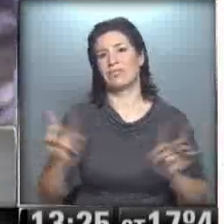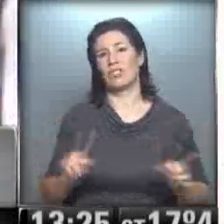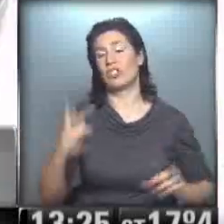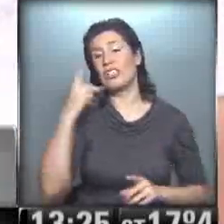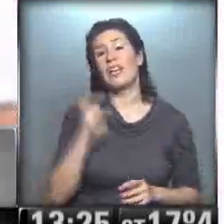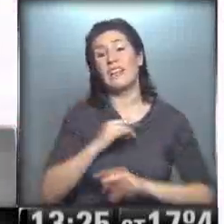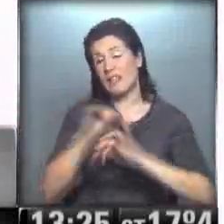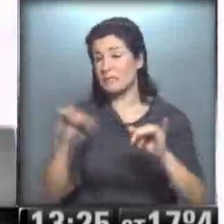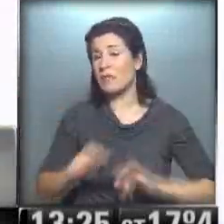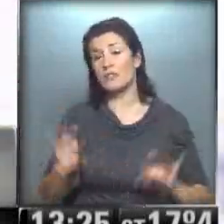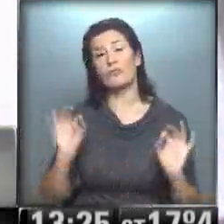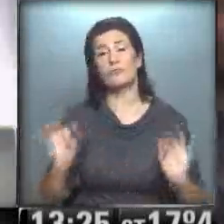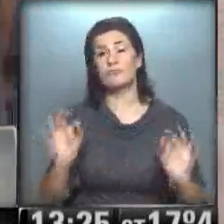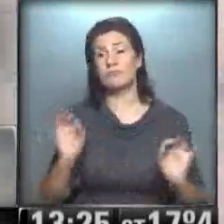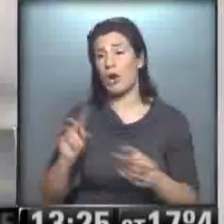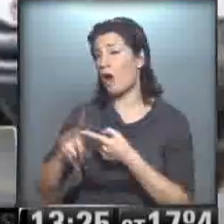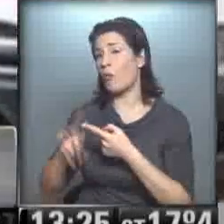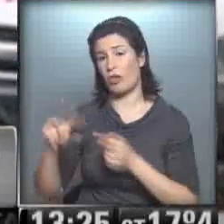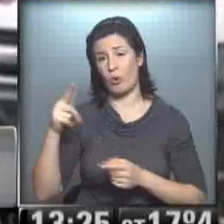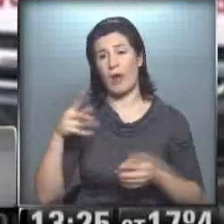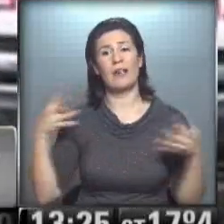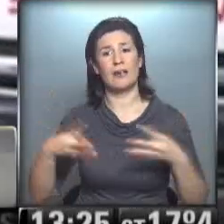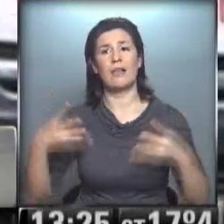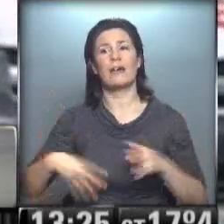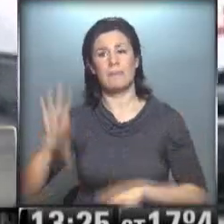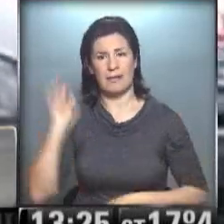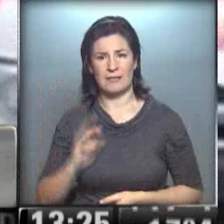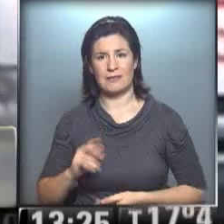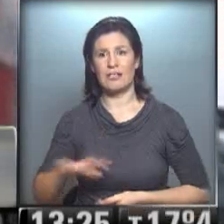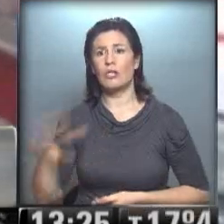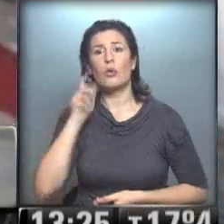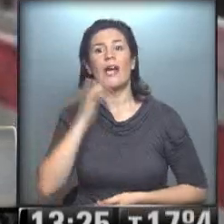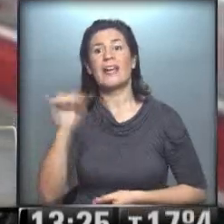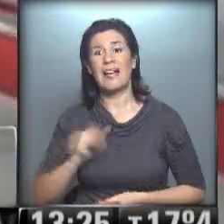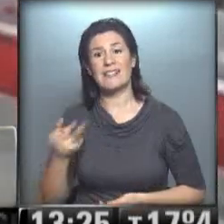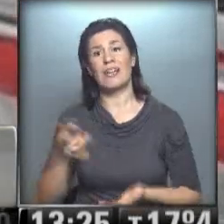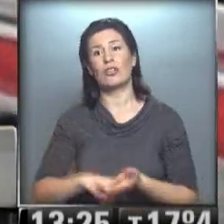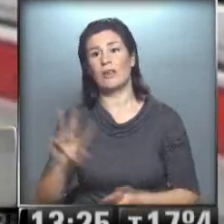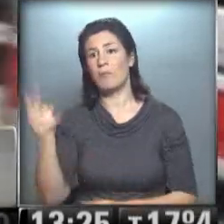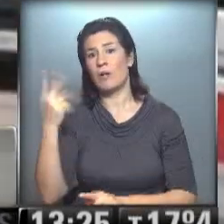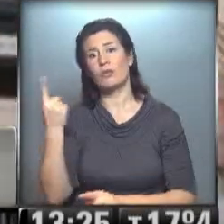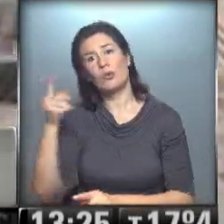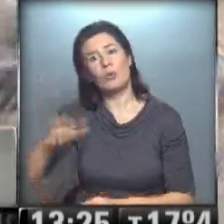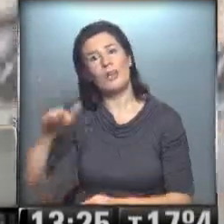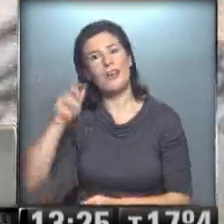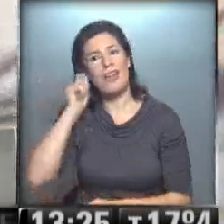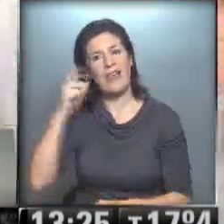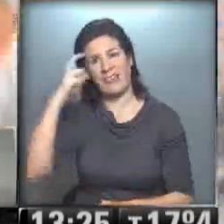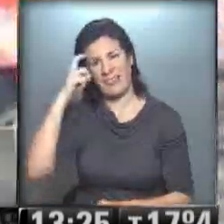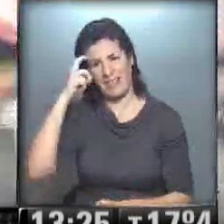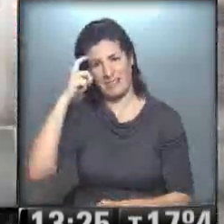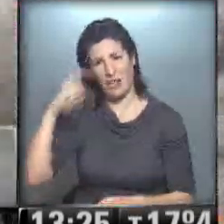llegar a un acuerdo. Una de las primeras víctimas en Gaza fue un nene de 10 años. Y hoy se cumple exactamente un mes del inicio de las